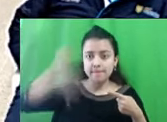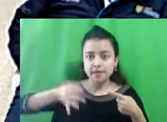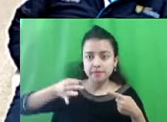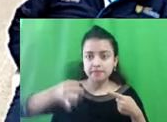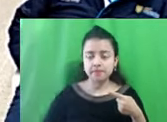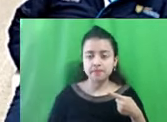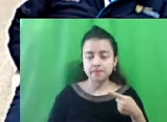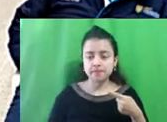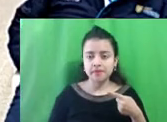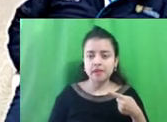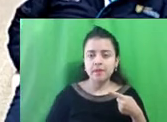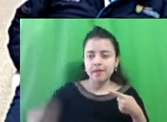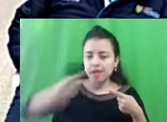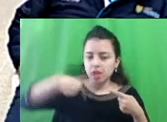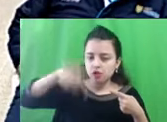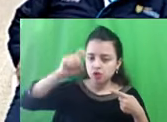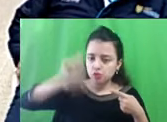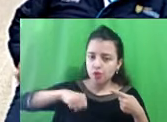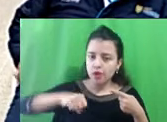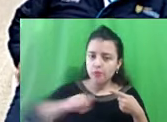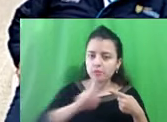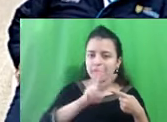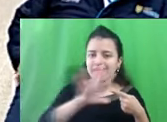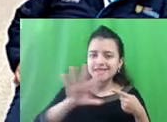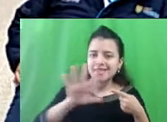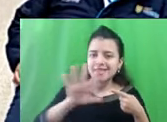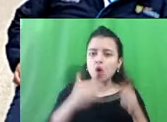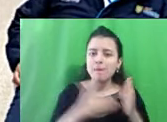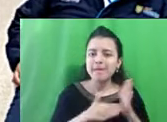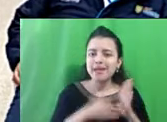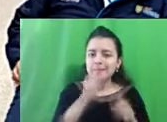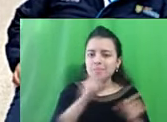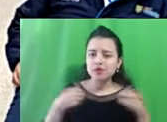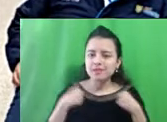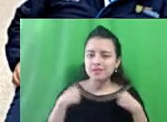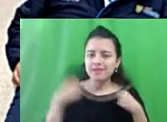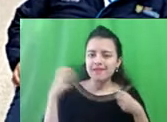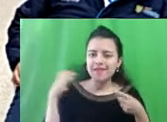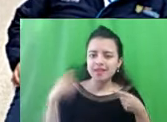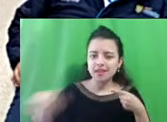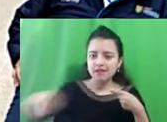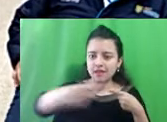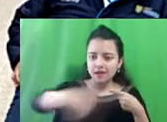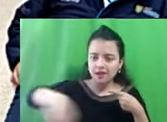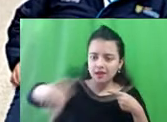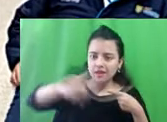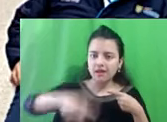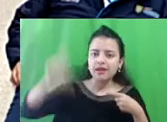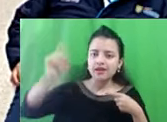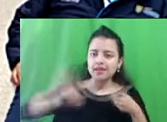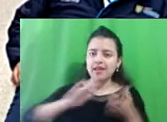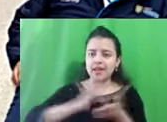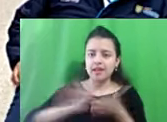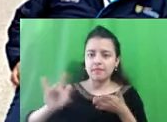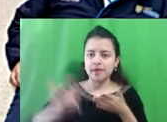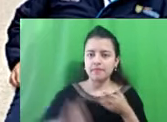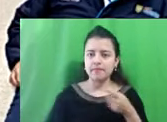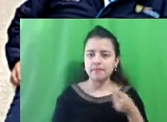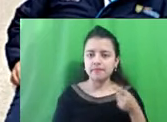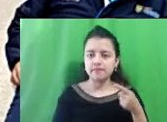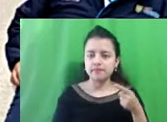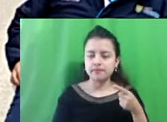poder garantizar que 25.000 habitantes de este municipio estén colocando un agua limpia en el río Botello, que después